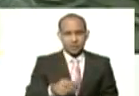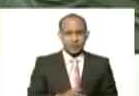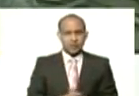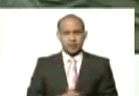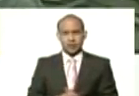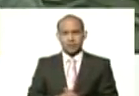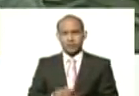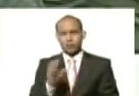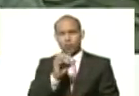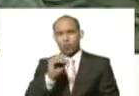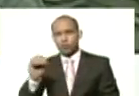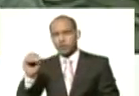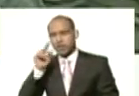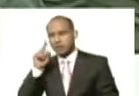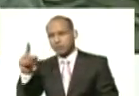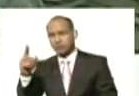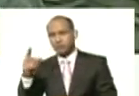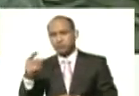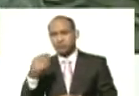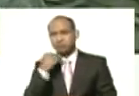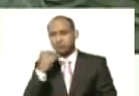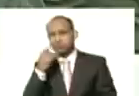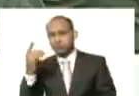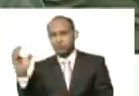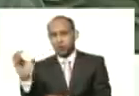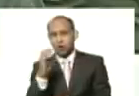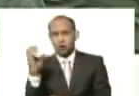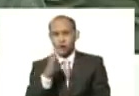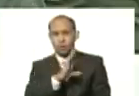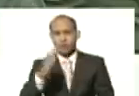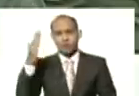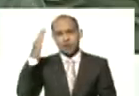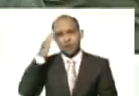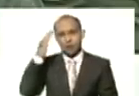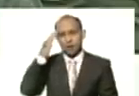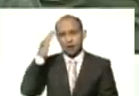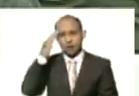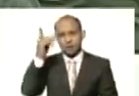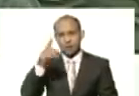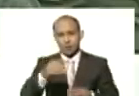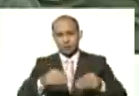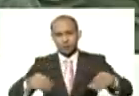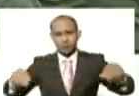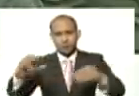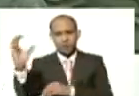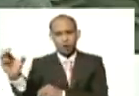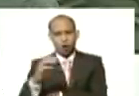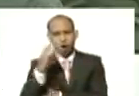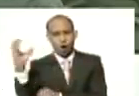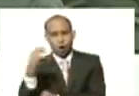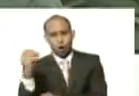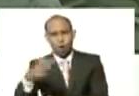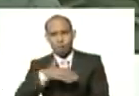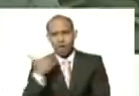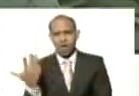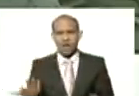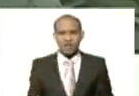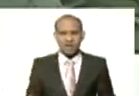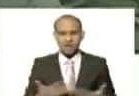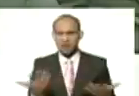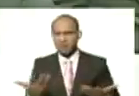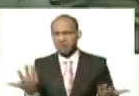mucha atención, puesto que ya sabemos que el territorio colombiano, lamentablemente la oligarquía